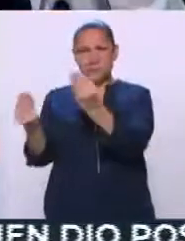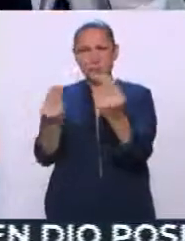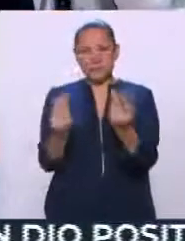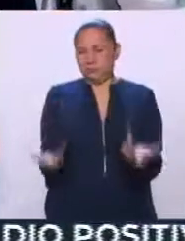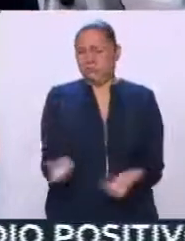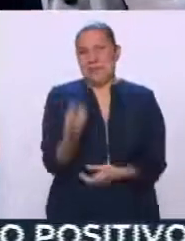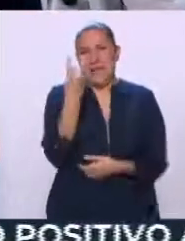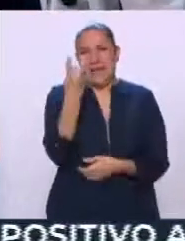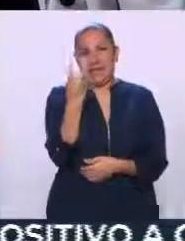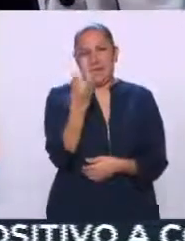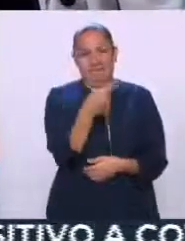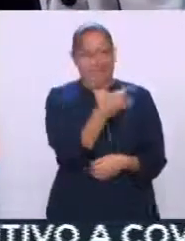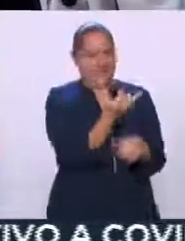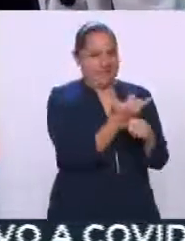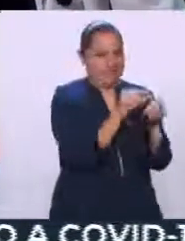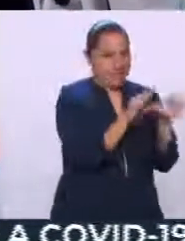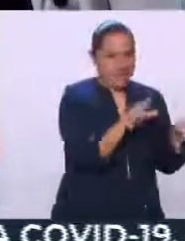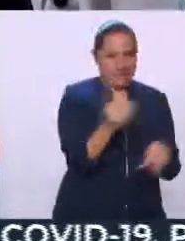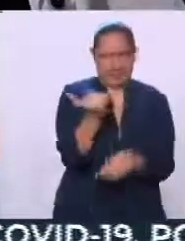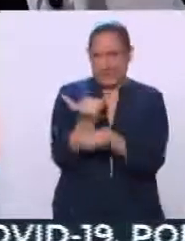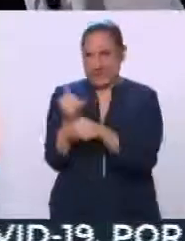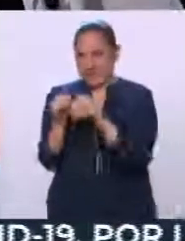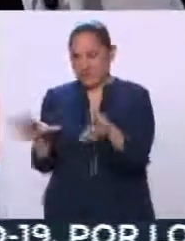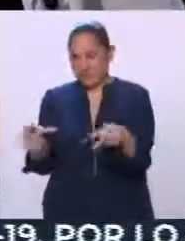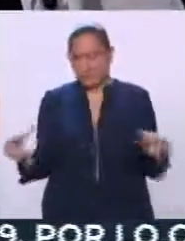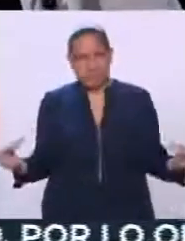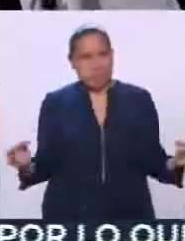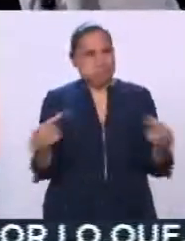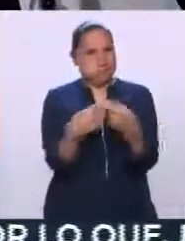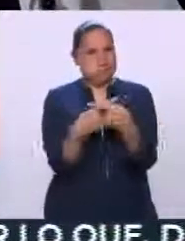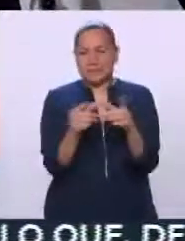entonces me gustaría que ustedes me dijeran qué opinan.